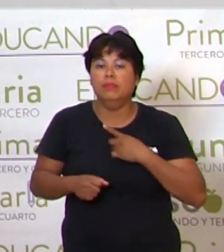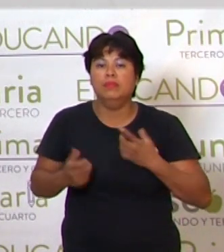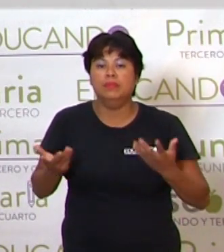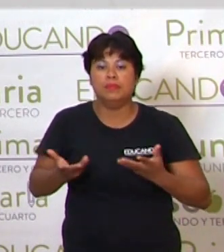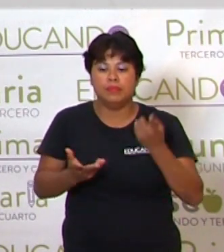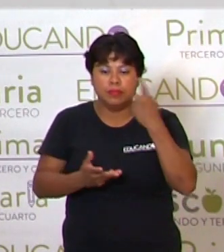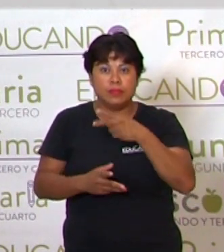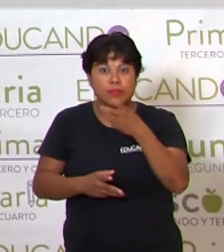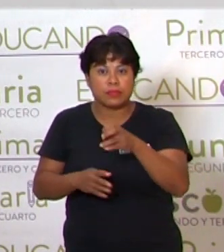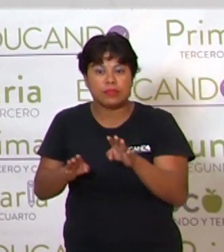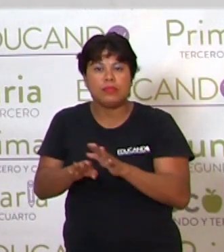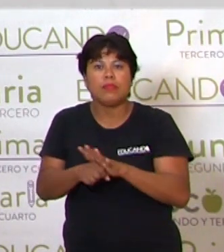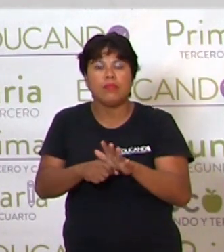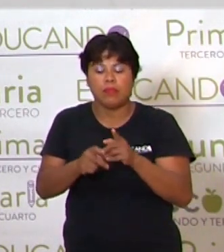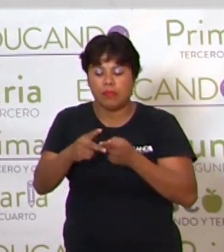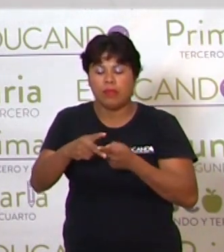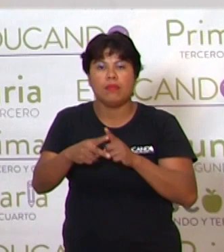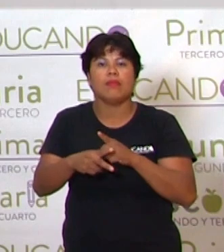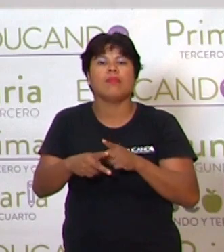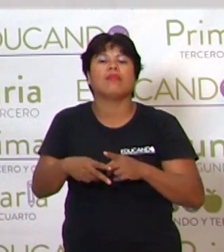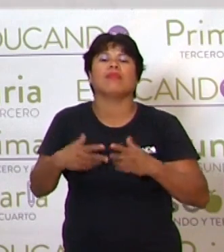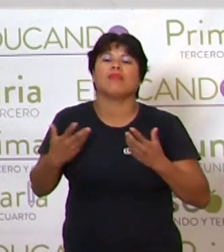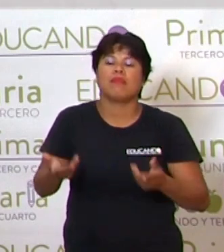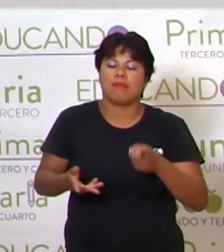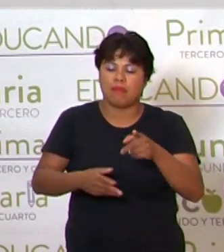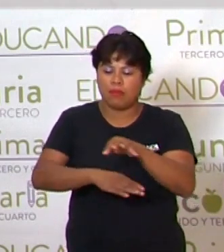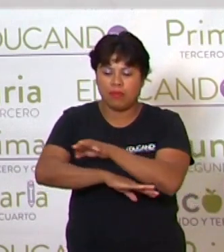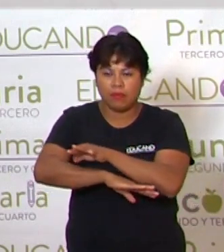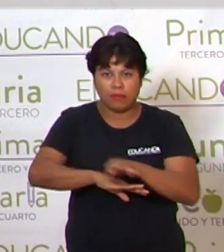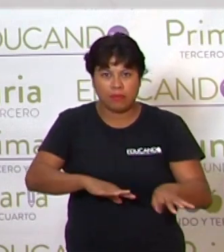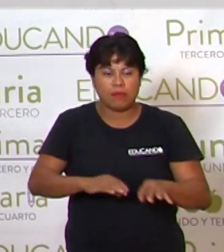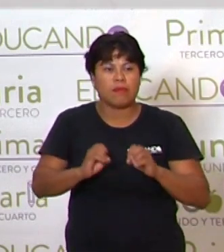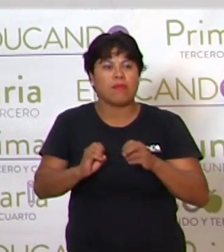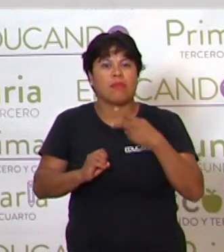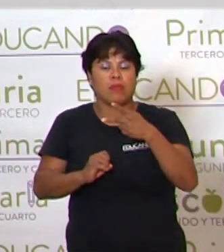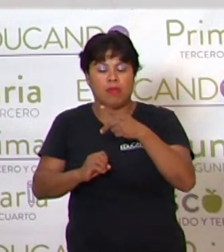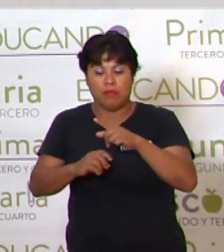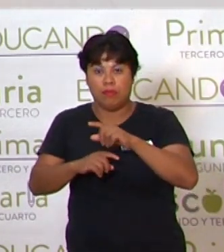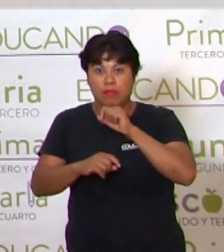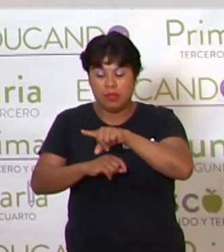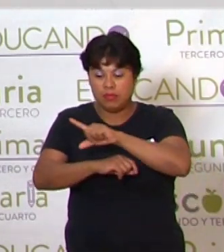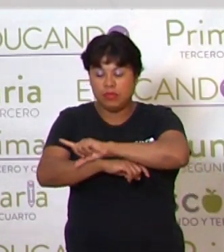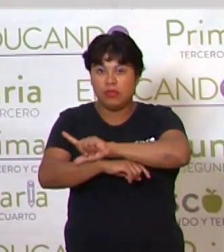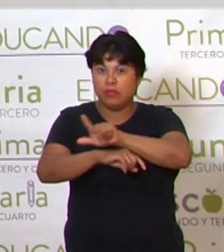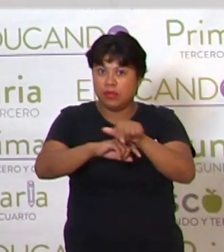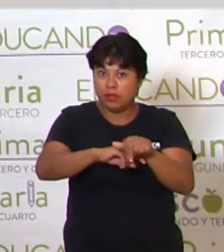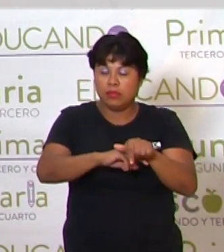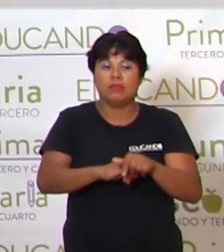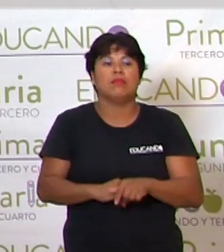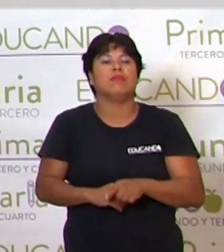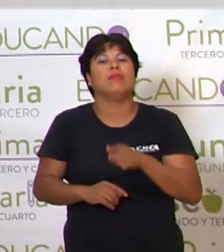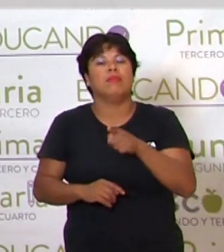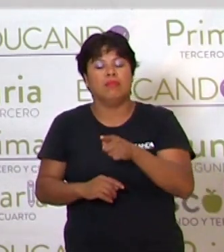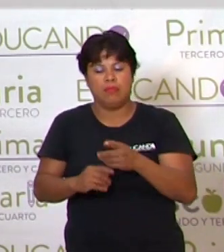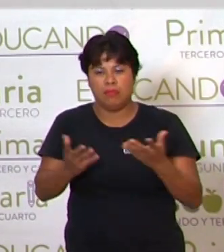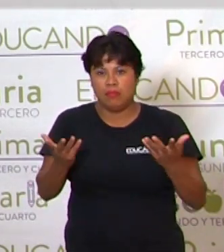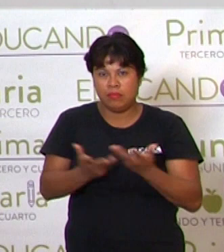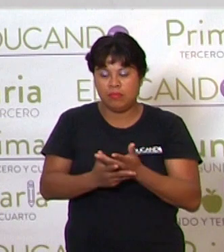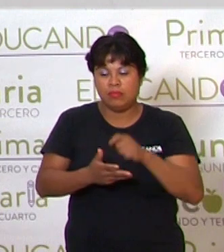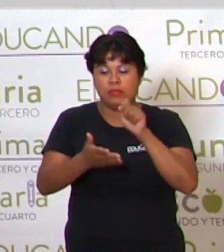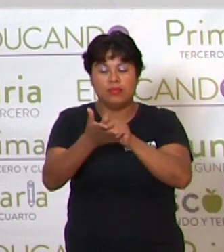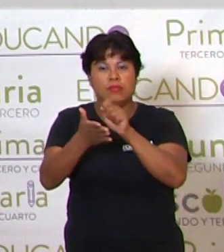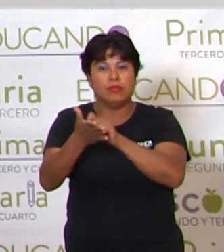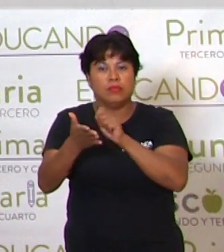para marcar ese ángulo? Pues con tu regla o incluso con tu mismo transportador, vas a unir los